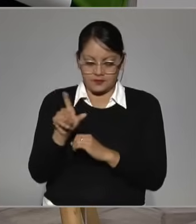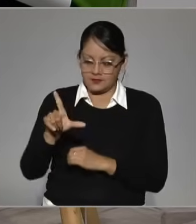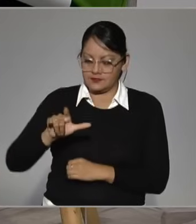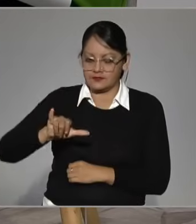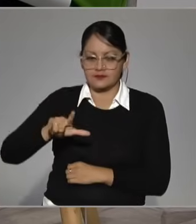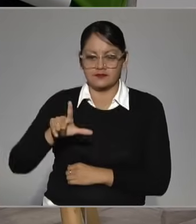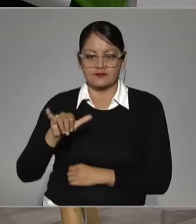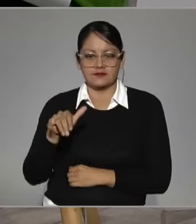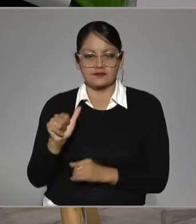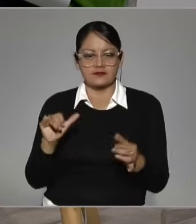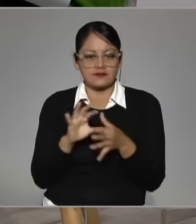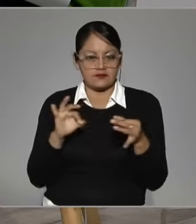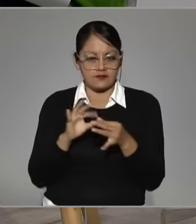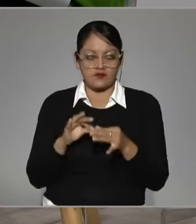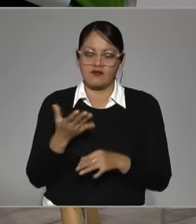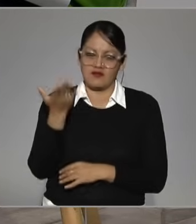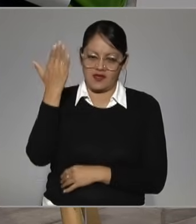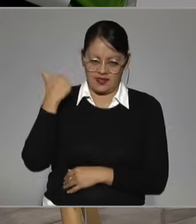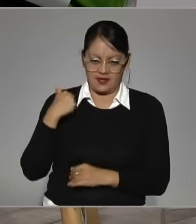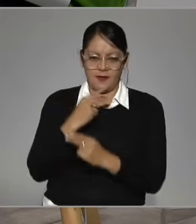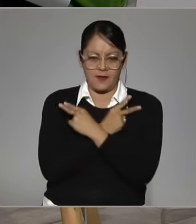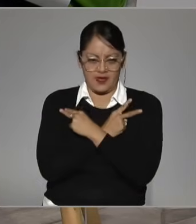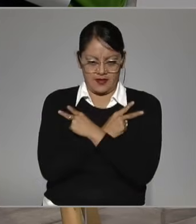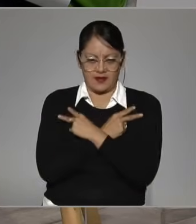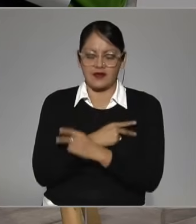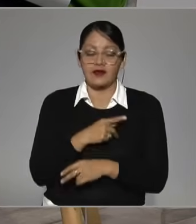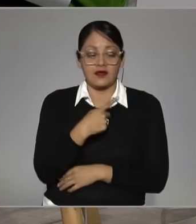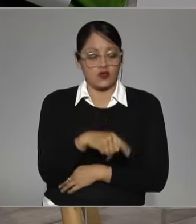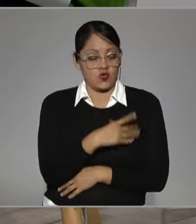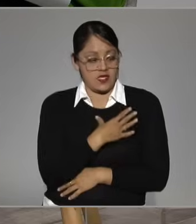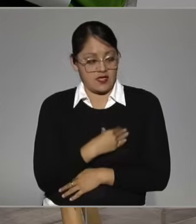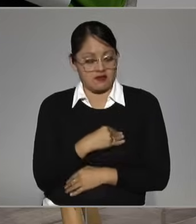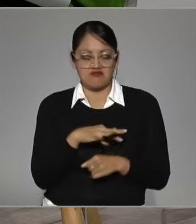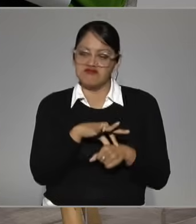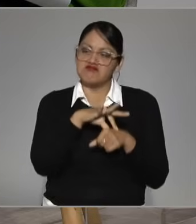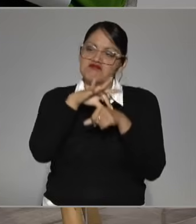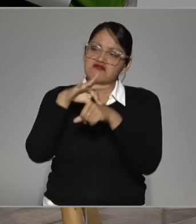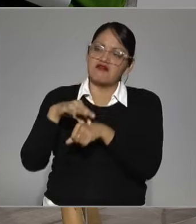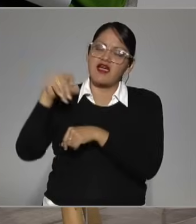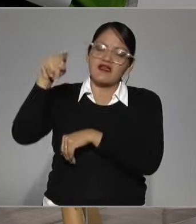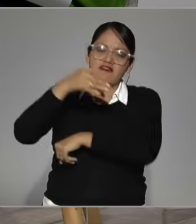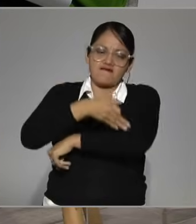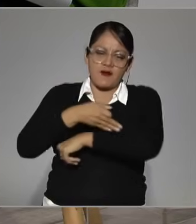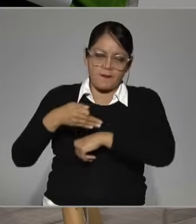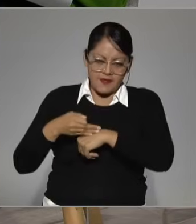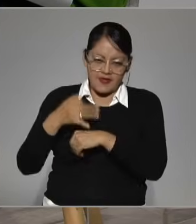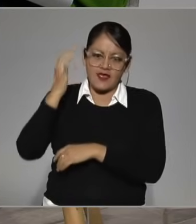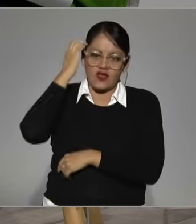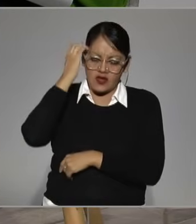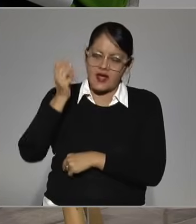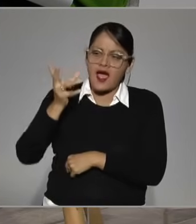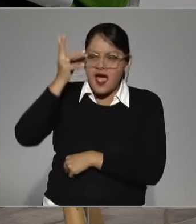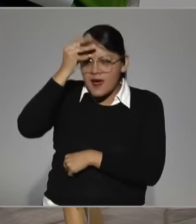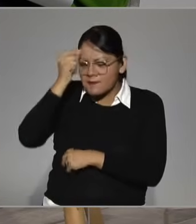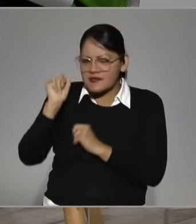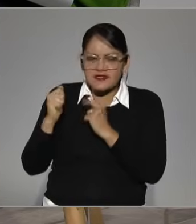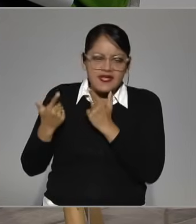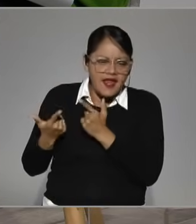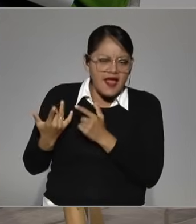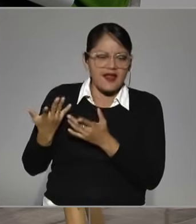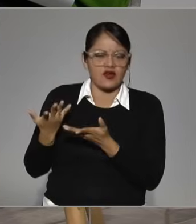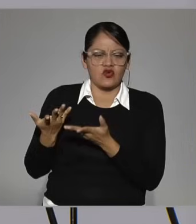Lilia Guerrero. Anteriormente en vacaciones mandaban a los niños con algún familiar o conocidos a aprender algún